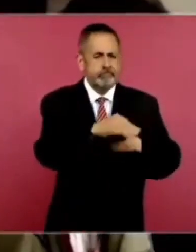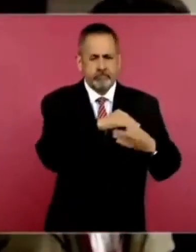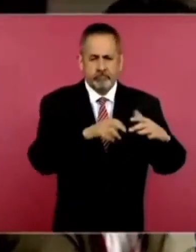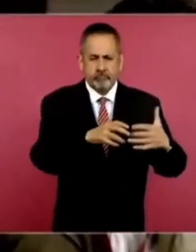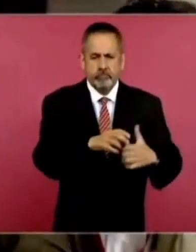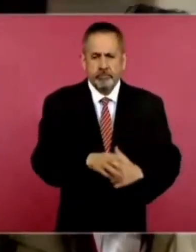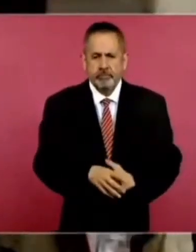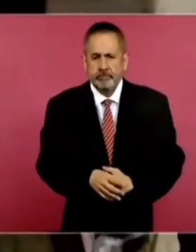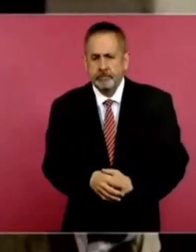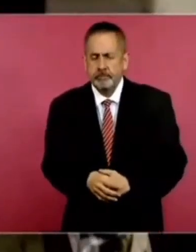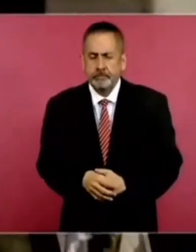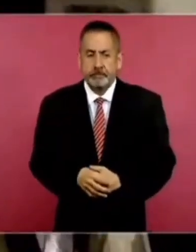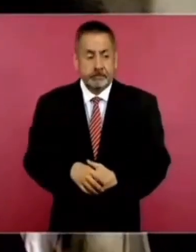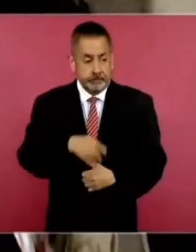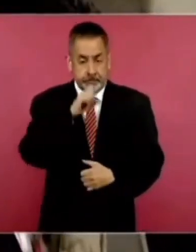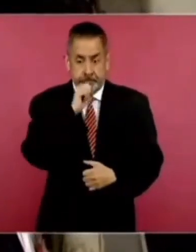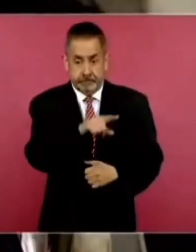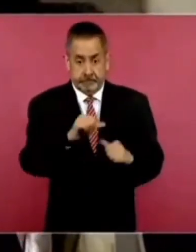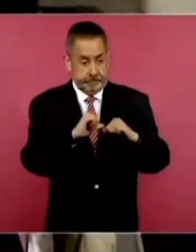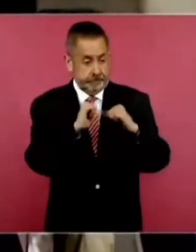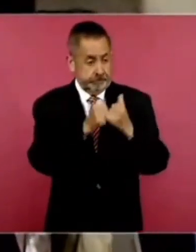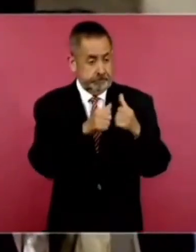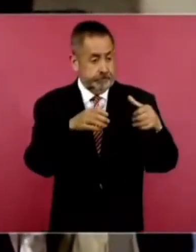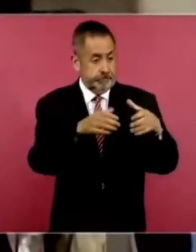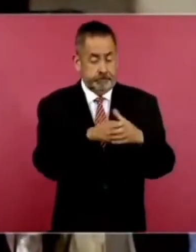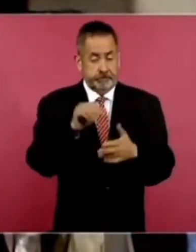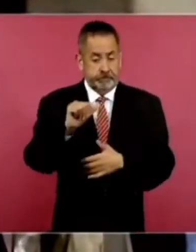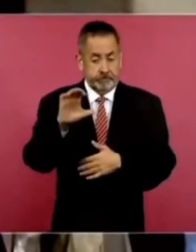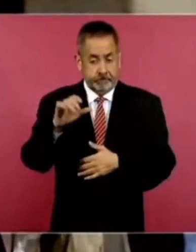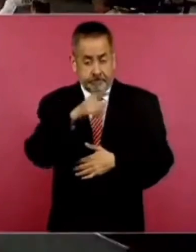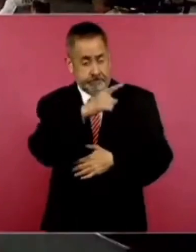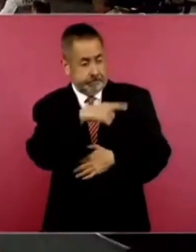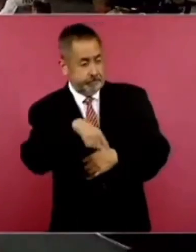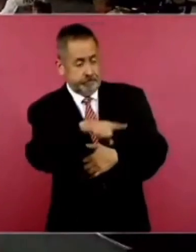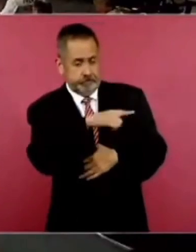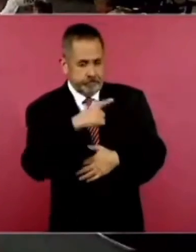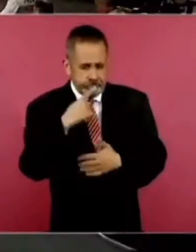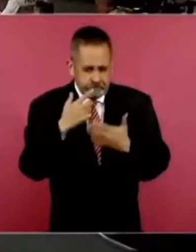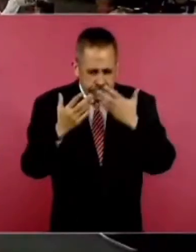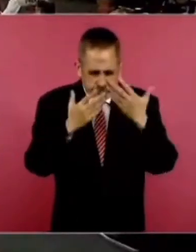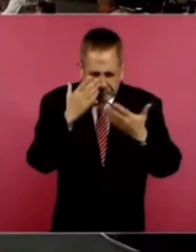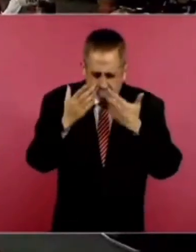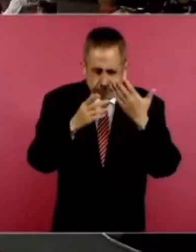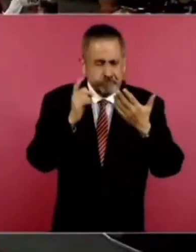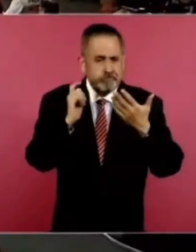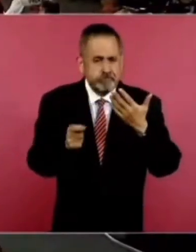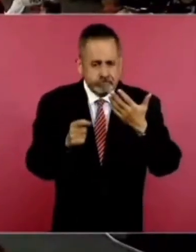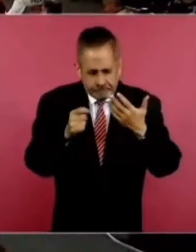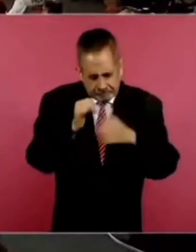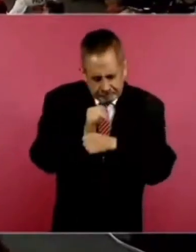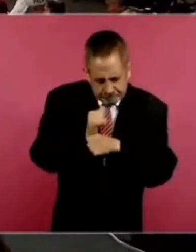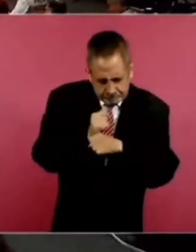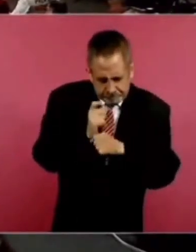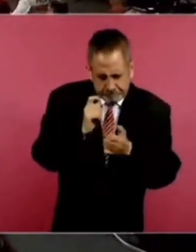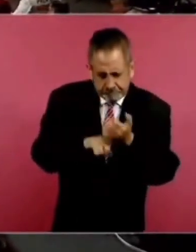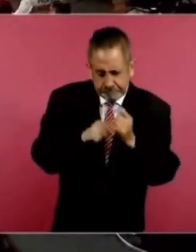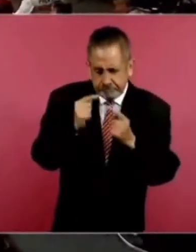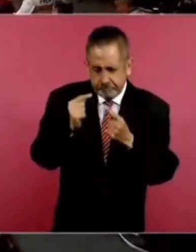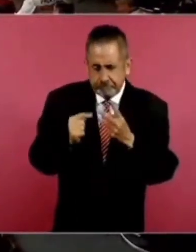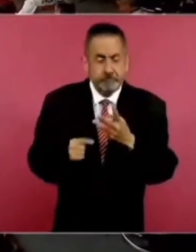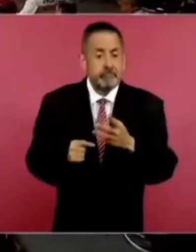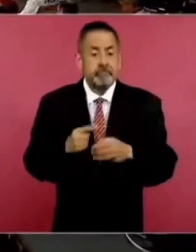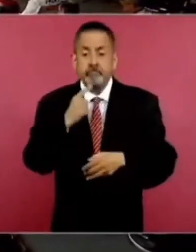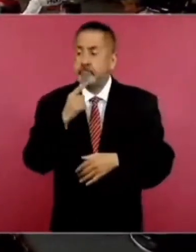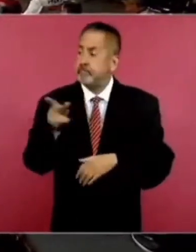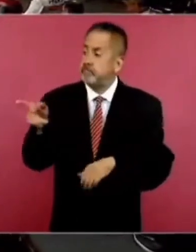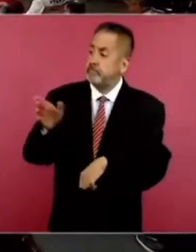Y esta misma asociación civil hizo un análisis jurídico donde pues impulsaba que a